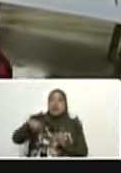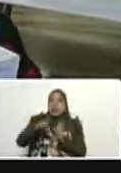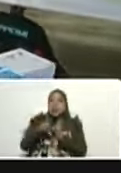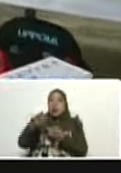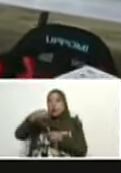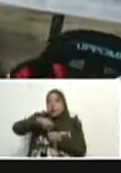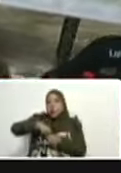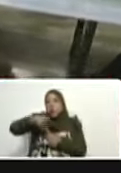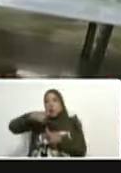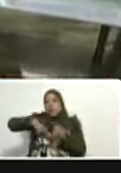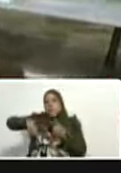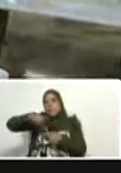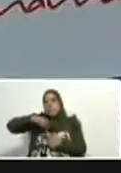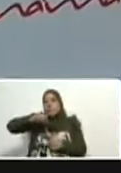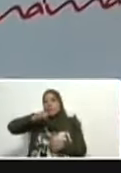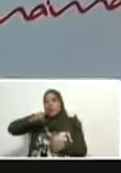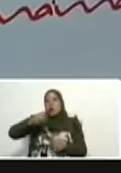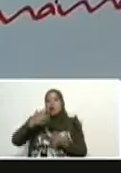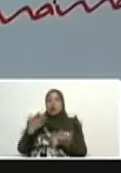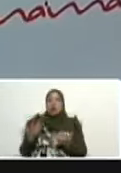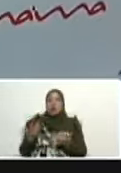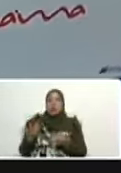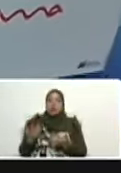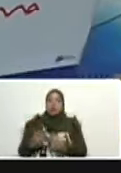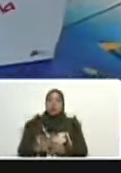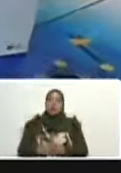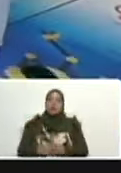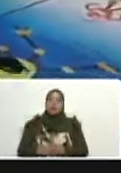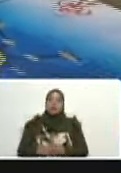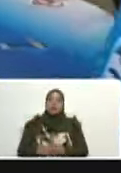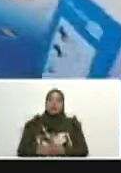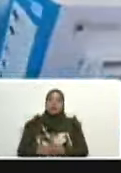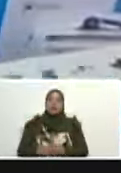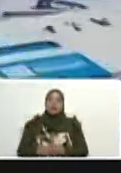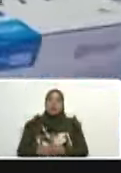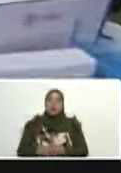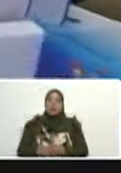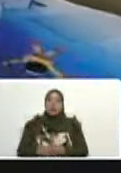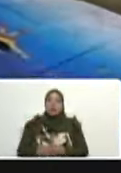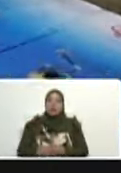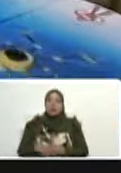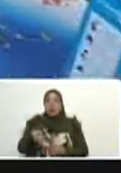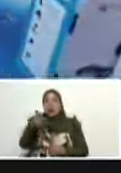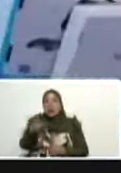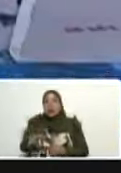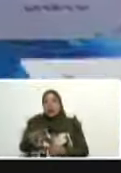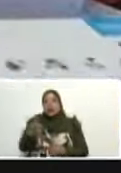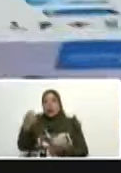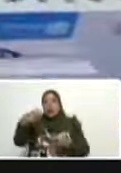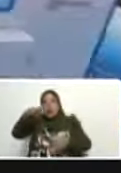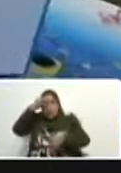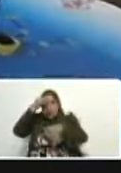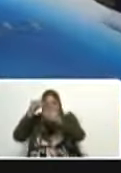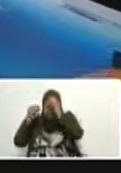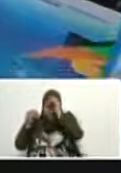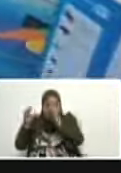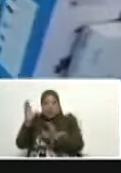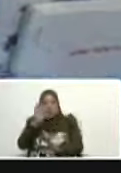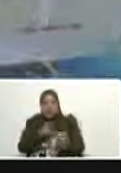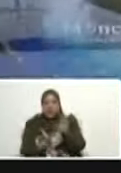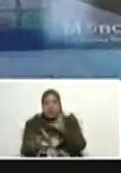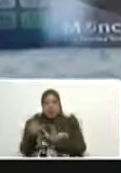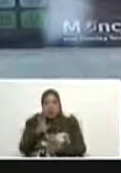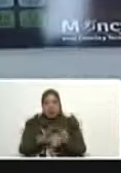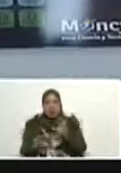gran espacio, dentro de el Centro Didáctico para la Enseñanza de las Ciencias. Los meganúcleos de robótica educativa,